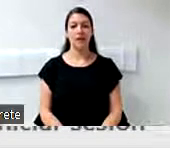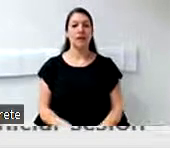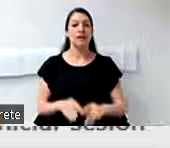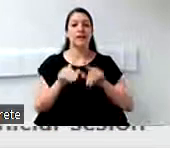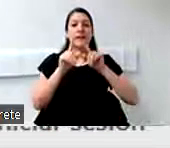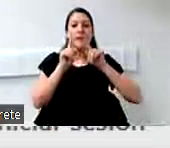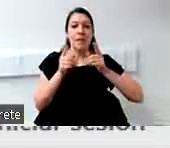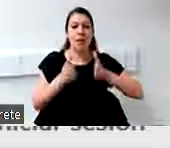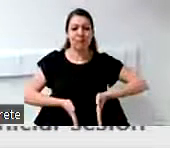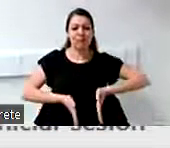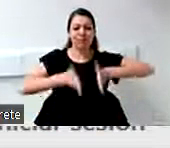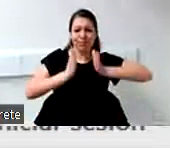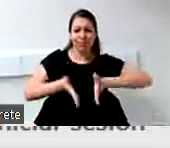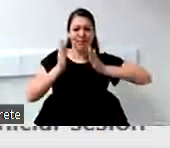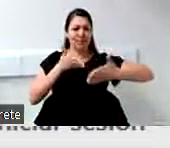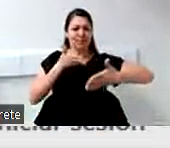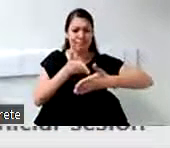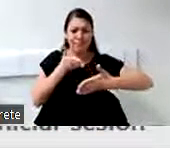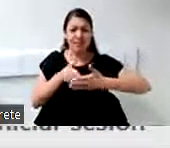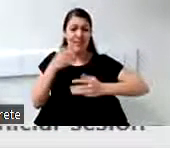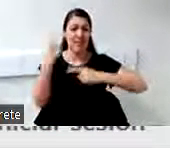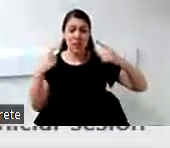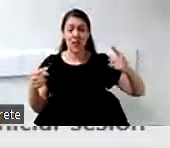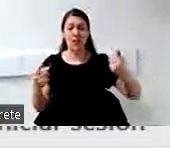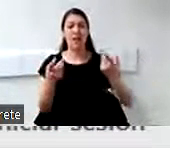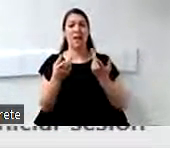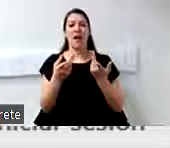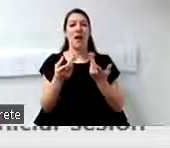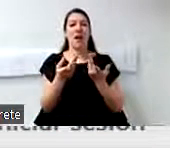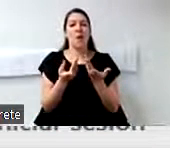Limitaciones edilicias. Todas cosas que pueden resistir